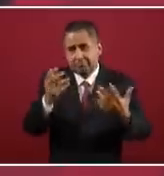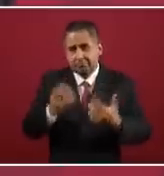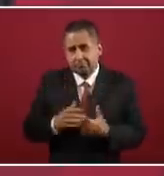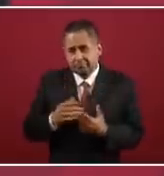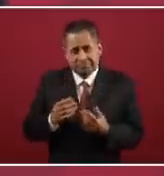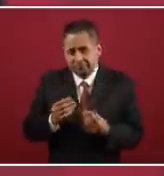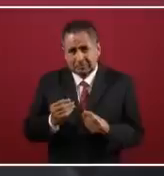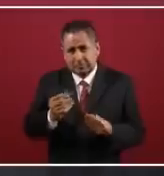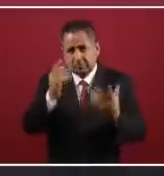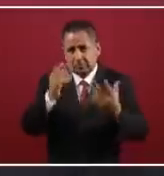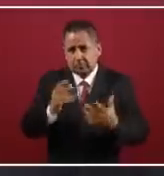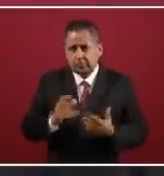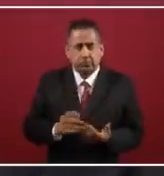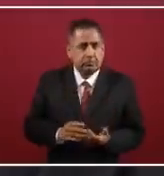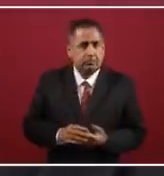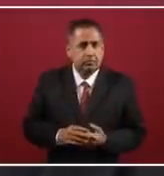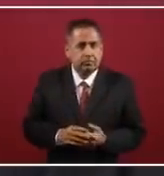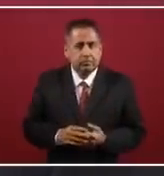1,000